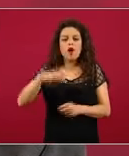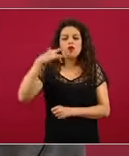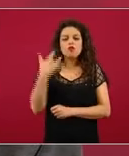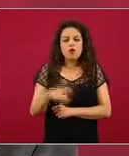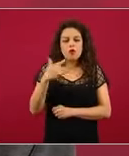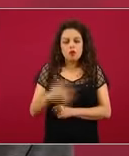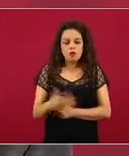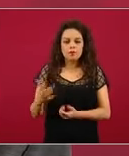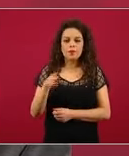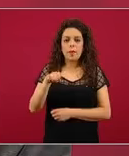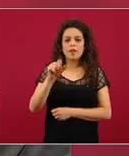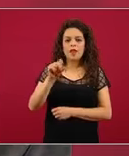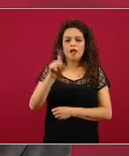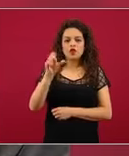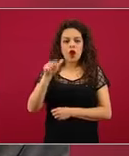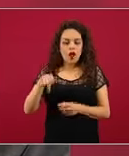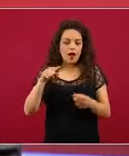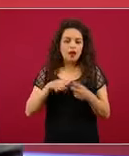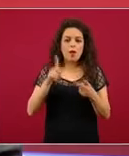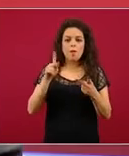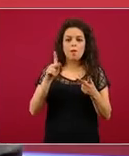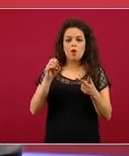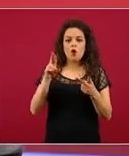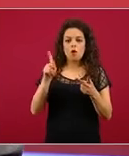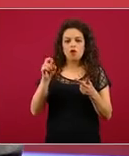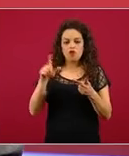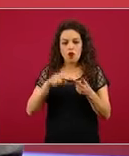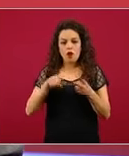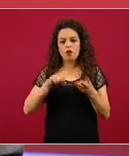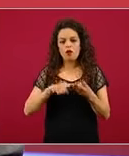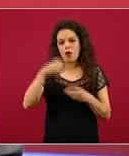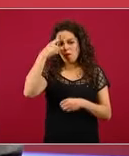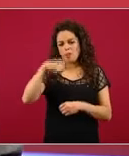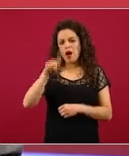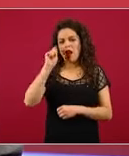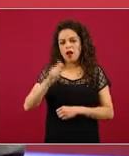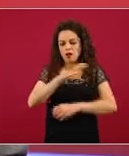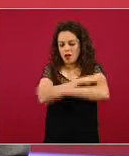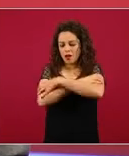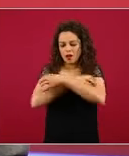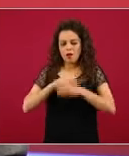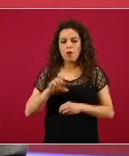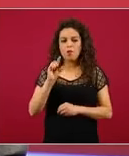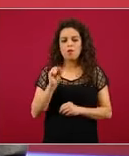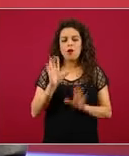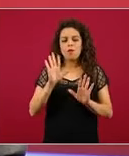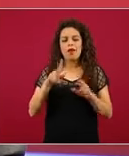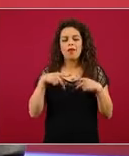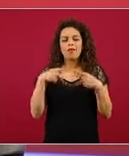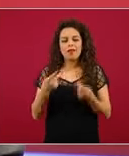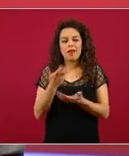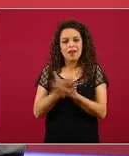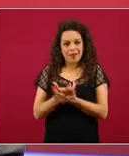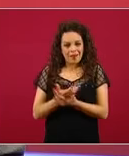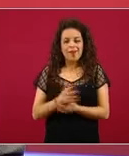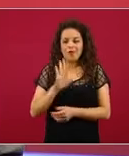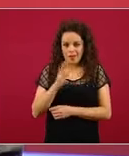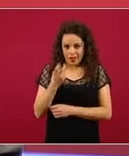Midazolam, Propofol, relajantes musculares varios, etcétera. Esta escasez